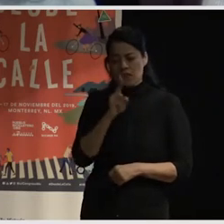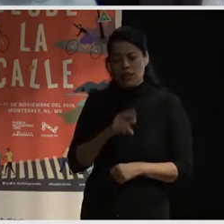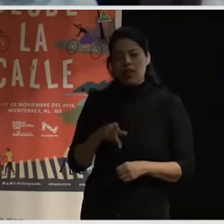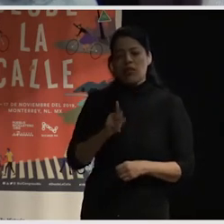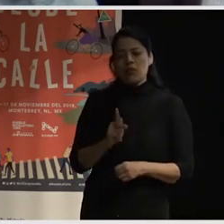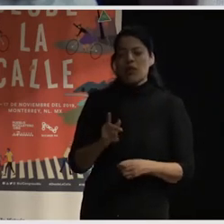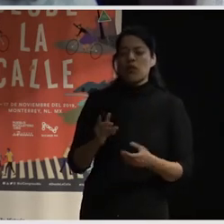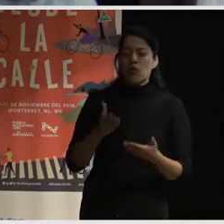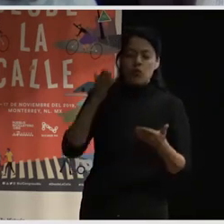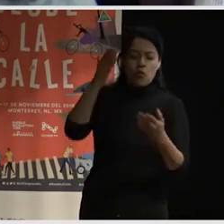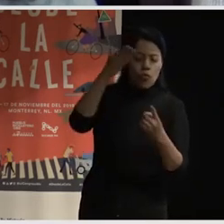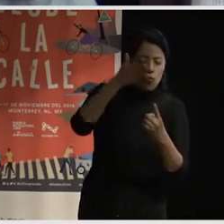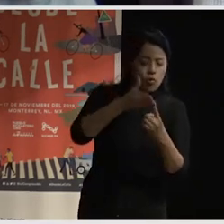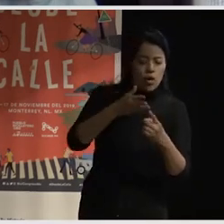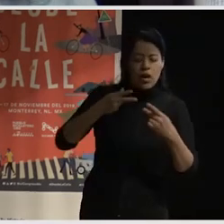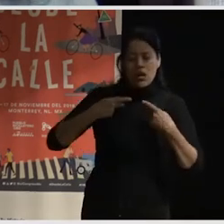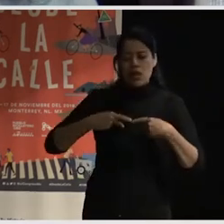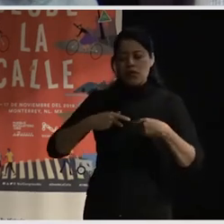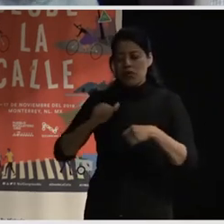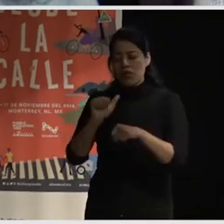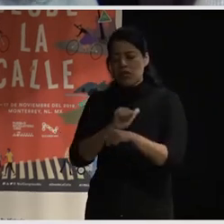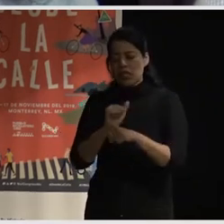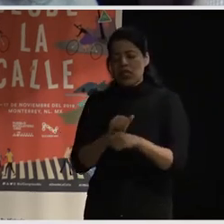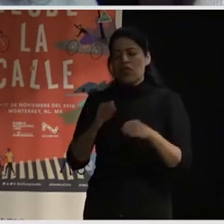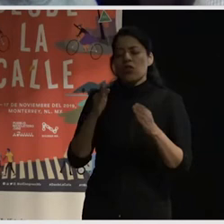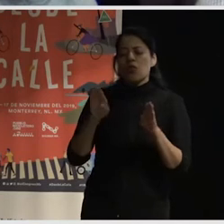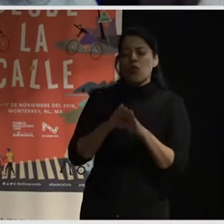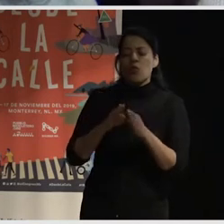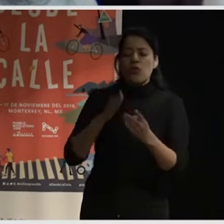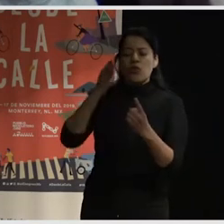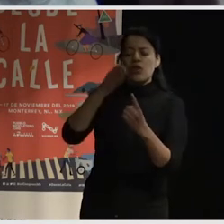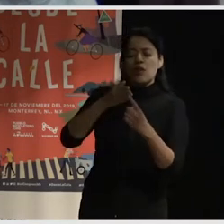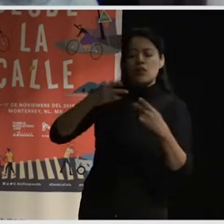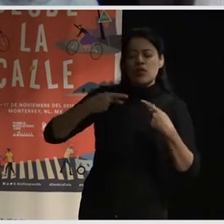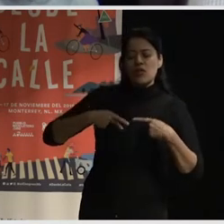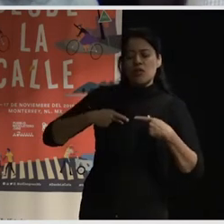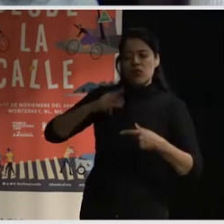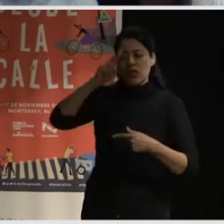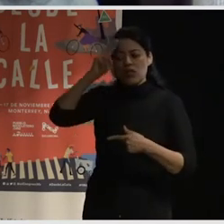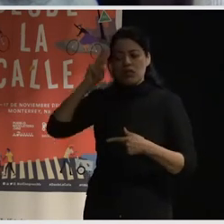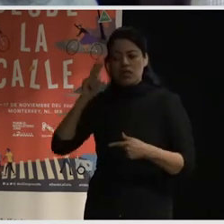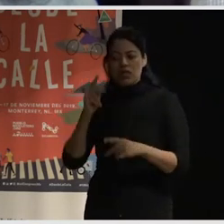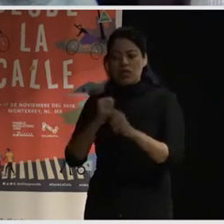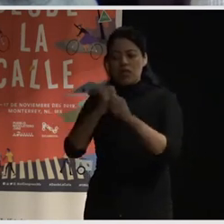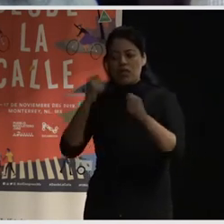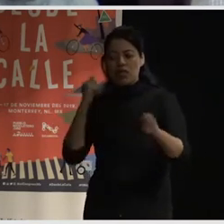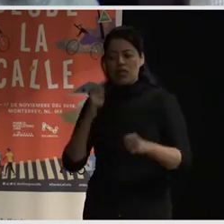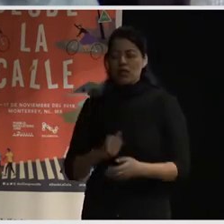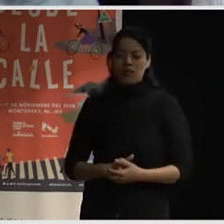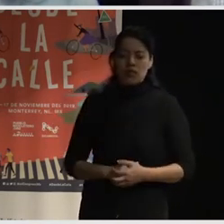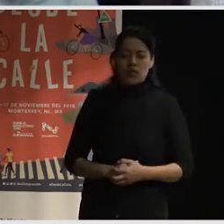quienes manejan un coche cómo podemos llegar a quienes sufren el transporte público que al final de cuentas son víctimas de este problema y